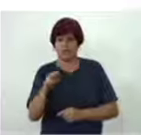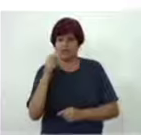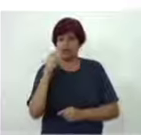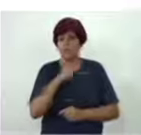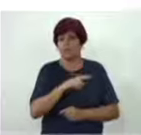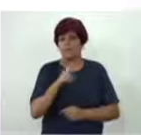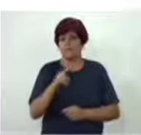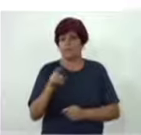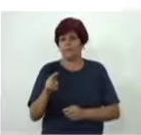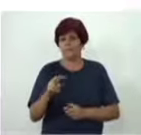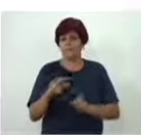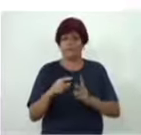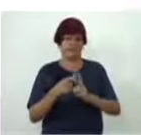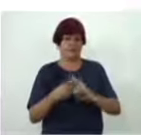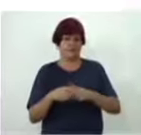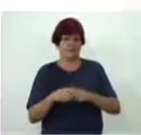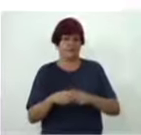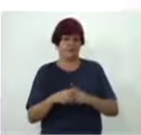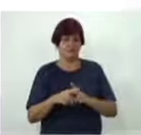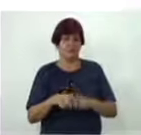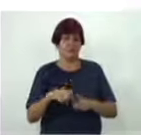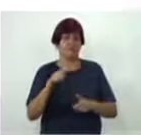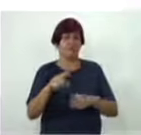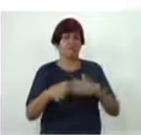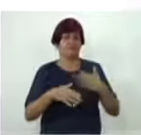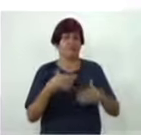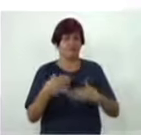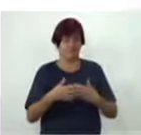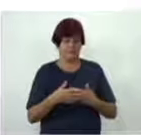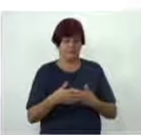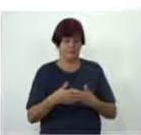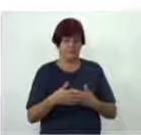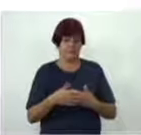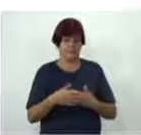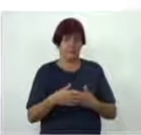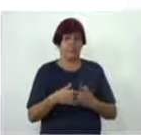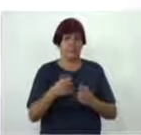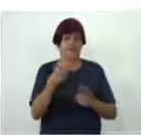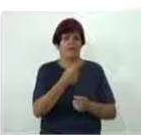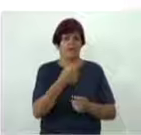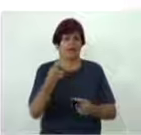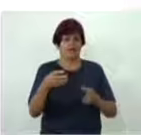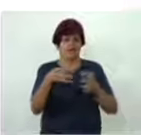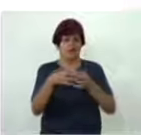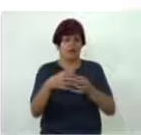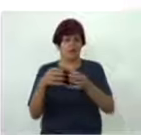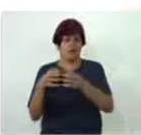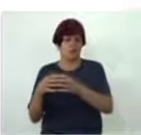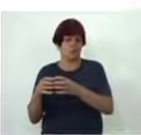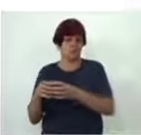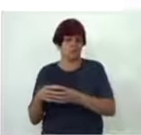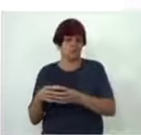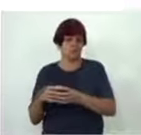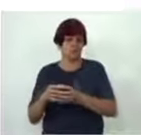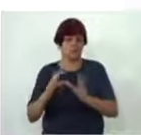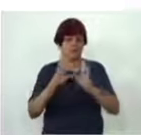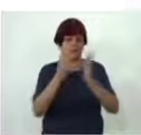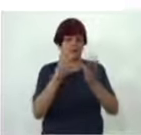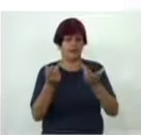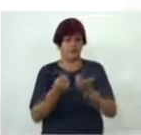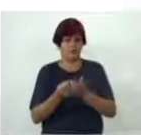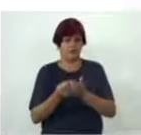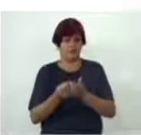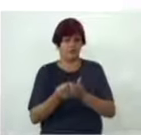la vía de solución ante el ejercicio planteado. Ubiquen cada uno de los subconjuntos, las figuras que corresponden con el criterio que yo les